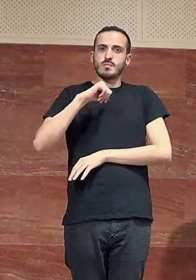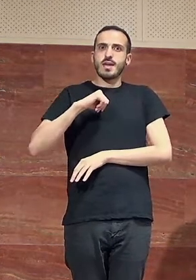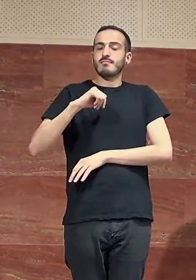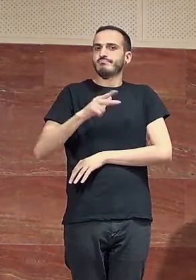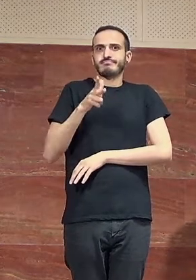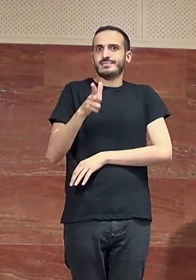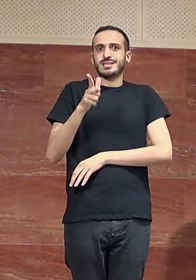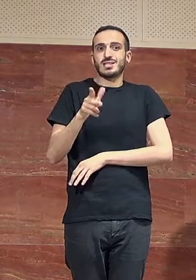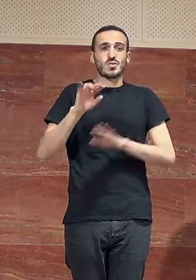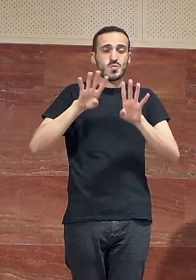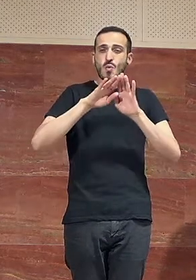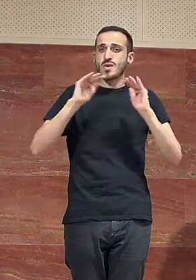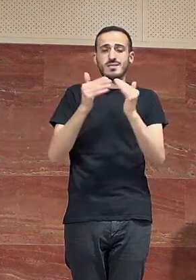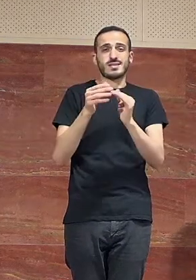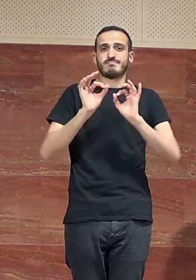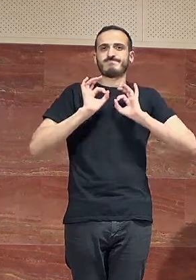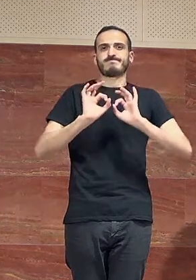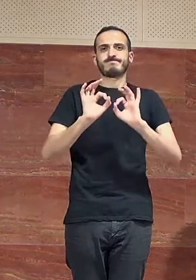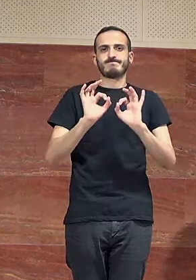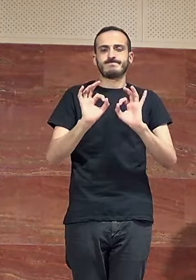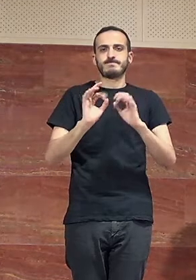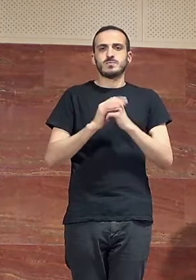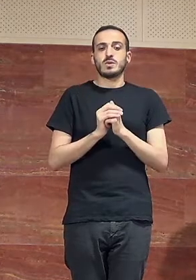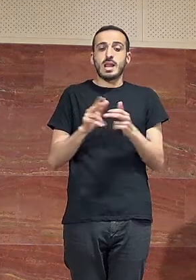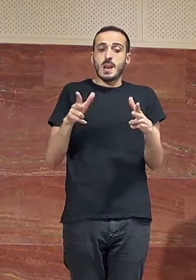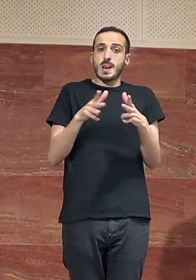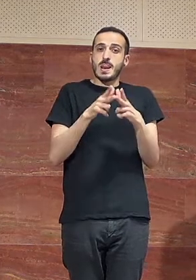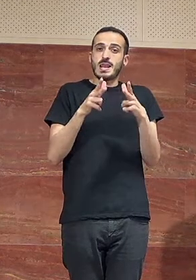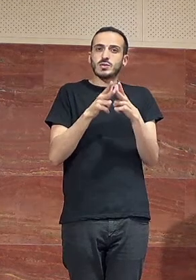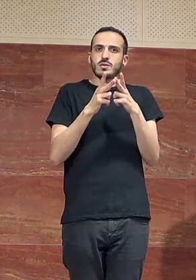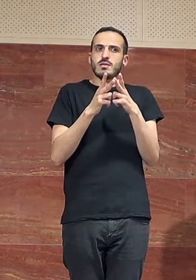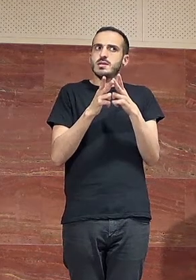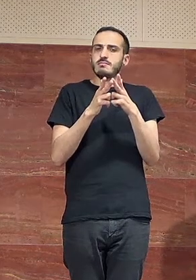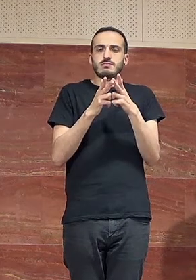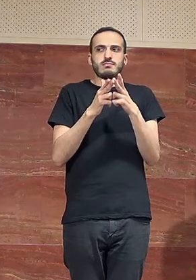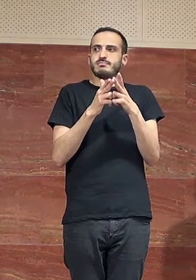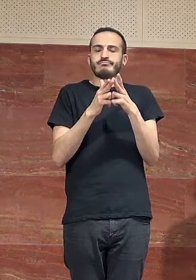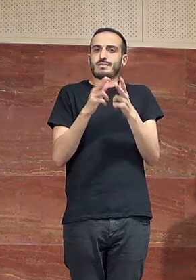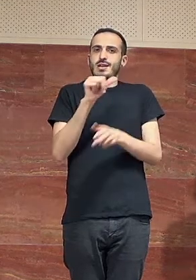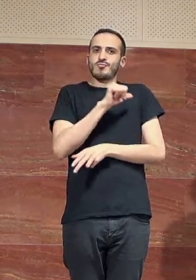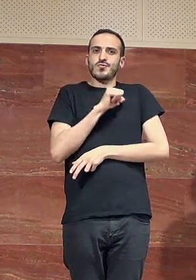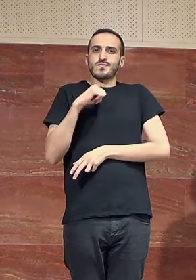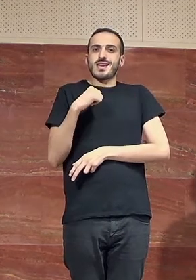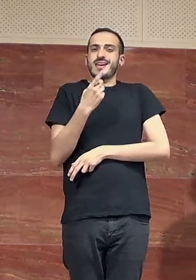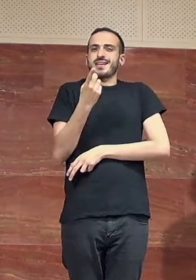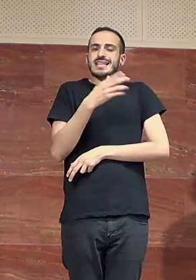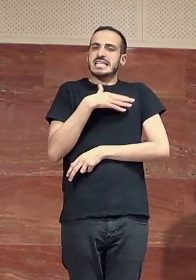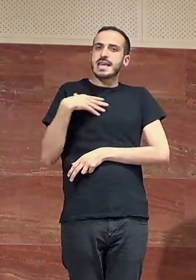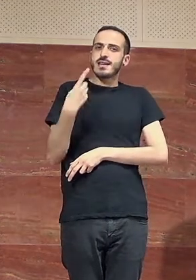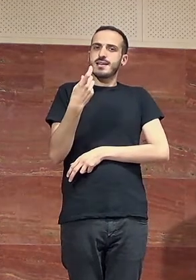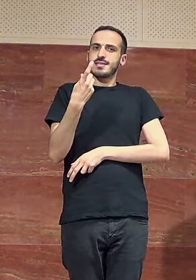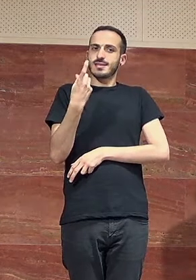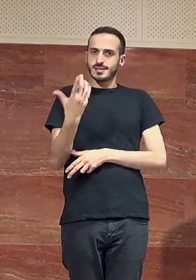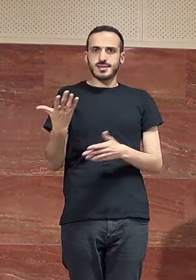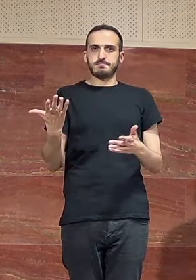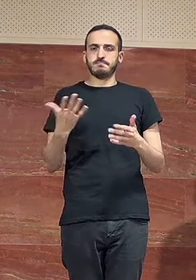universal. Y la sociedad es la garante de esa autonomía. La actividad con